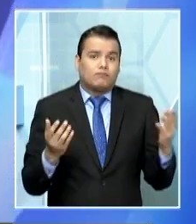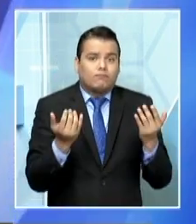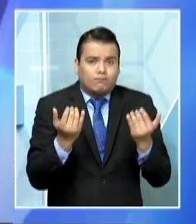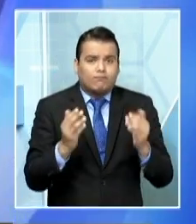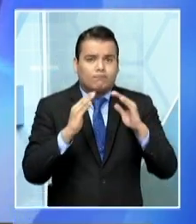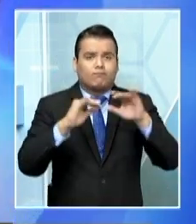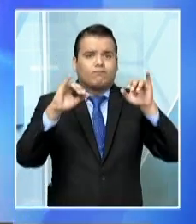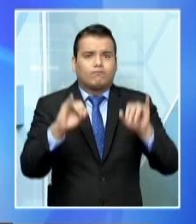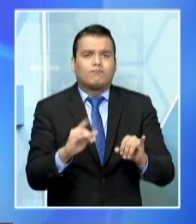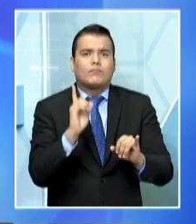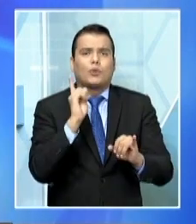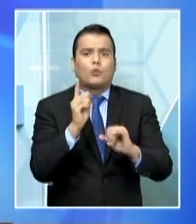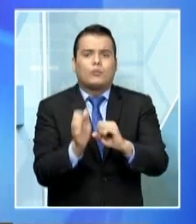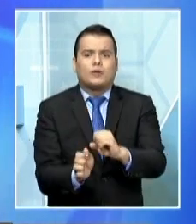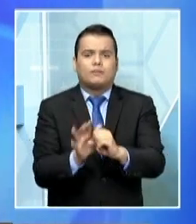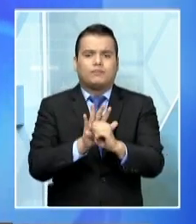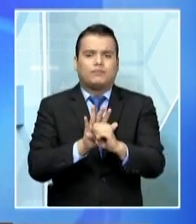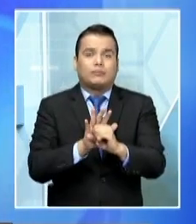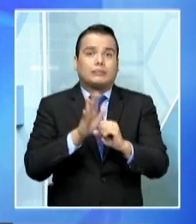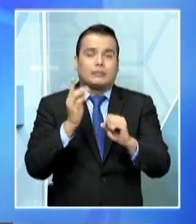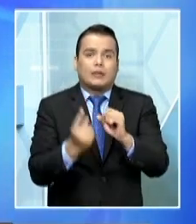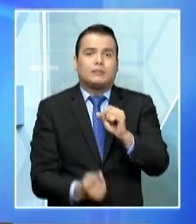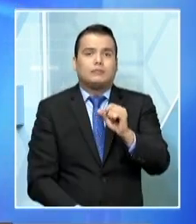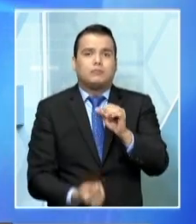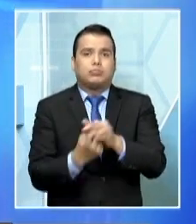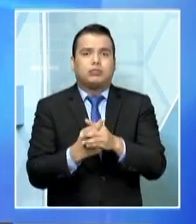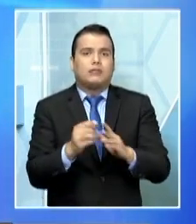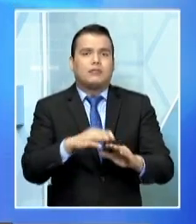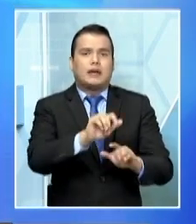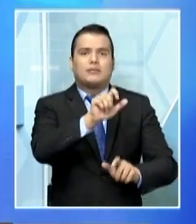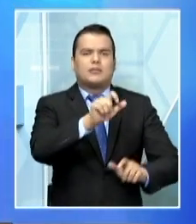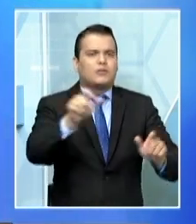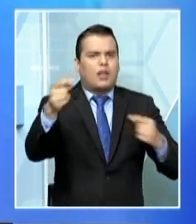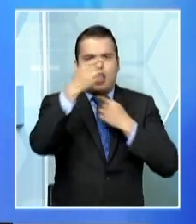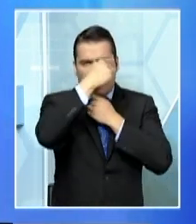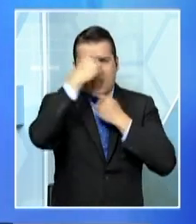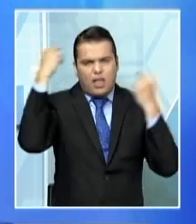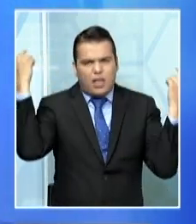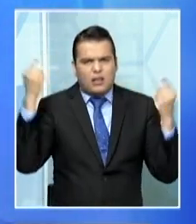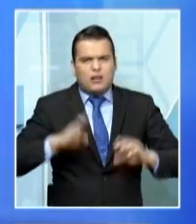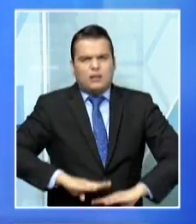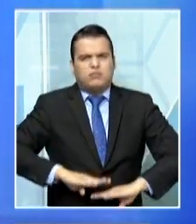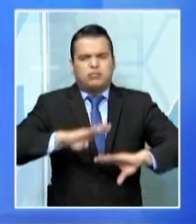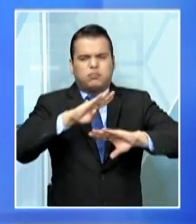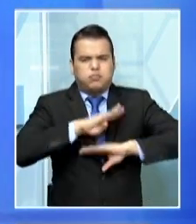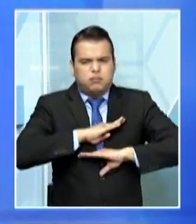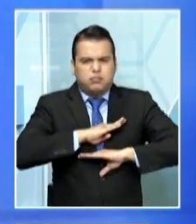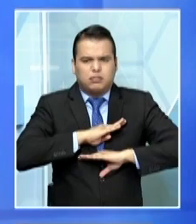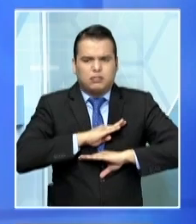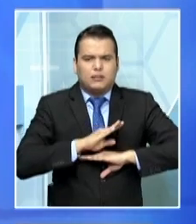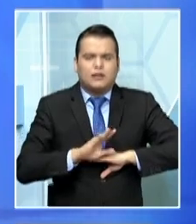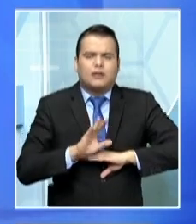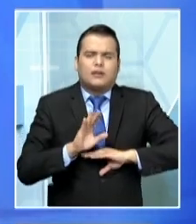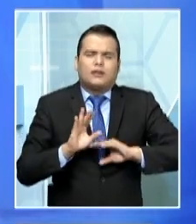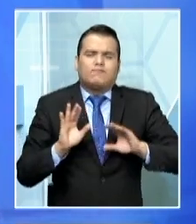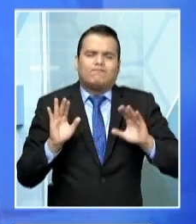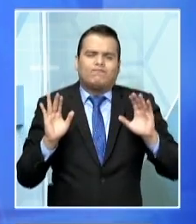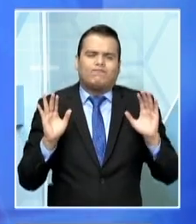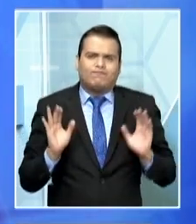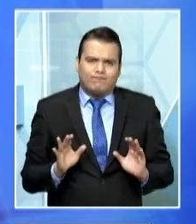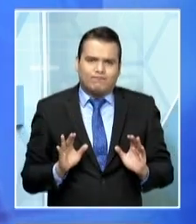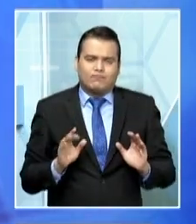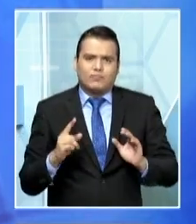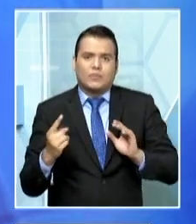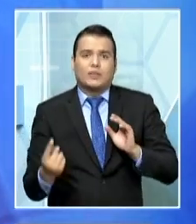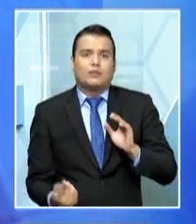debido a la pandemia exacerbó las presiones sociales y todo esto, digamos, se cocina como